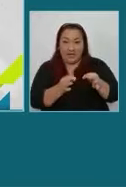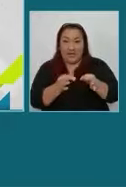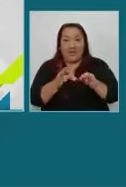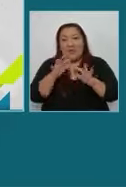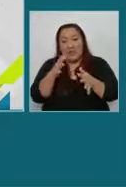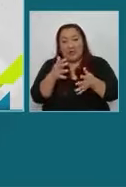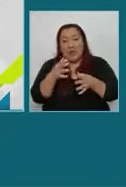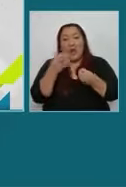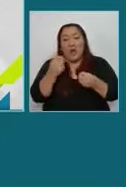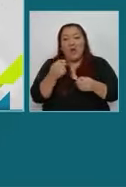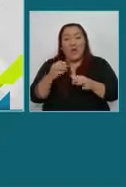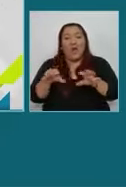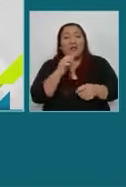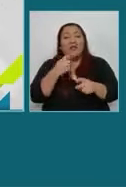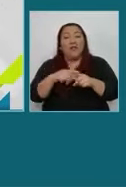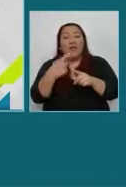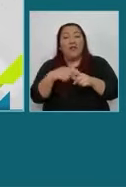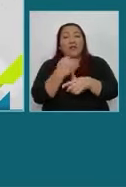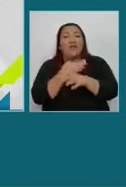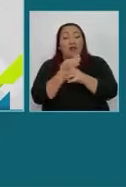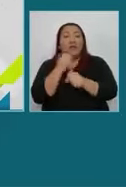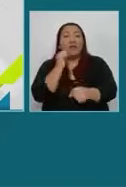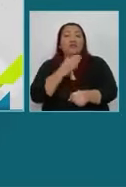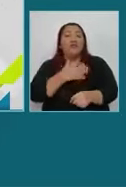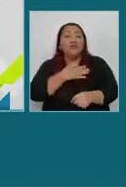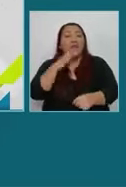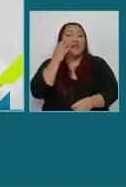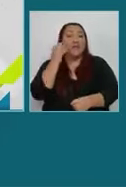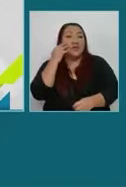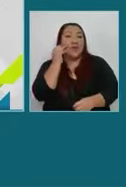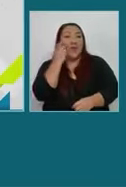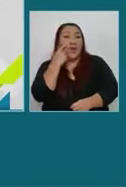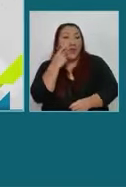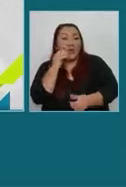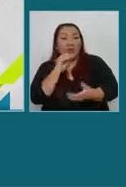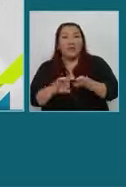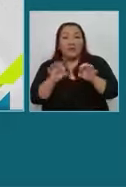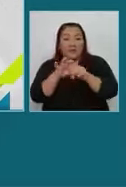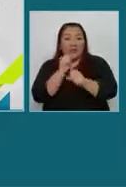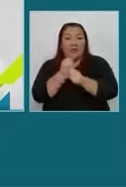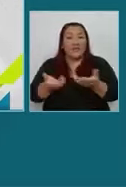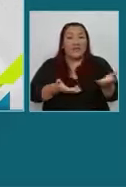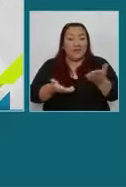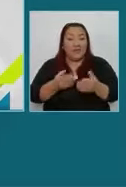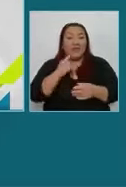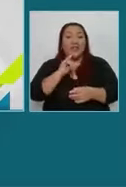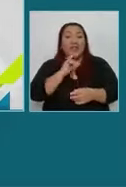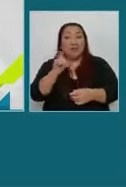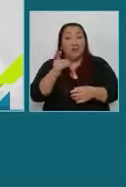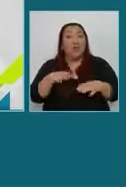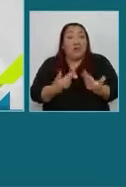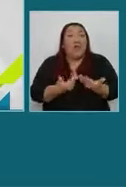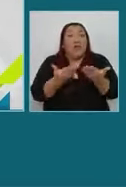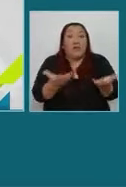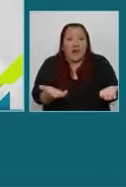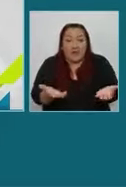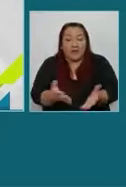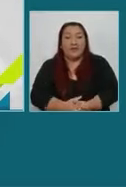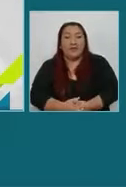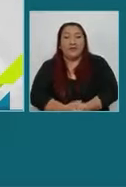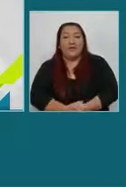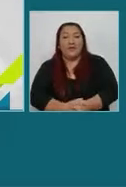la diversidad de experiencias y conocimientos que el Servicio Forestal de los Estados Unidos puede poner a